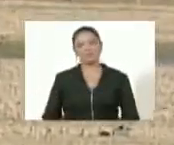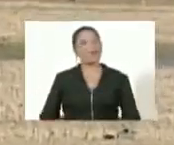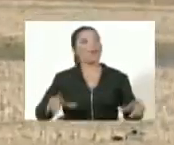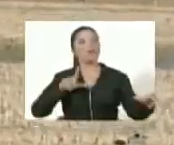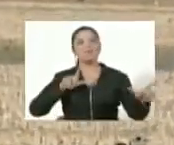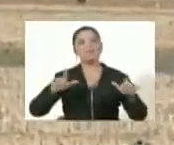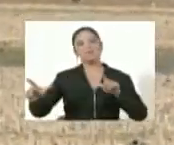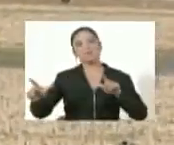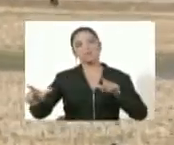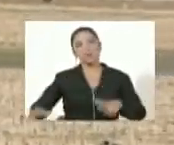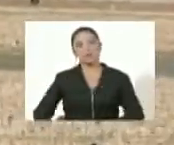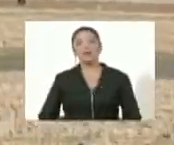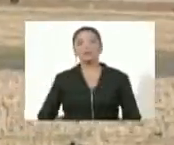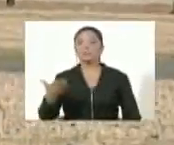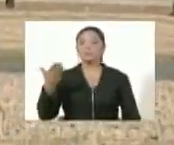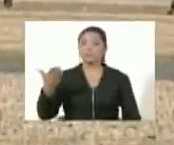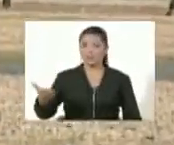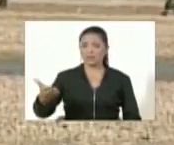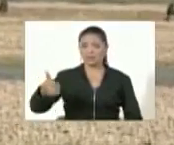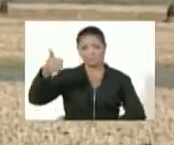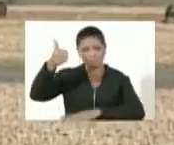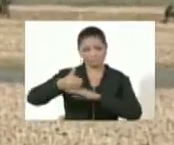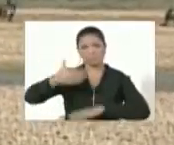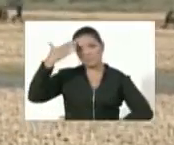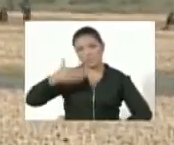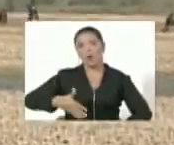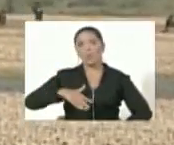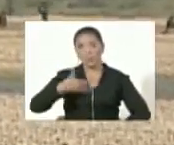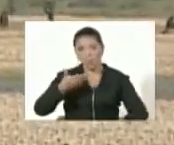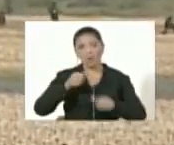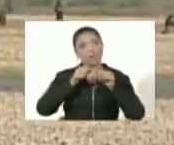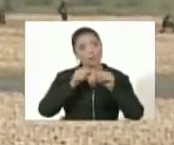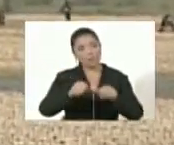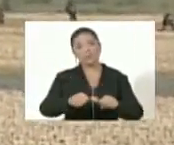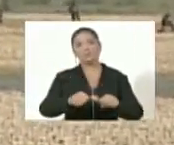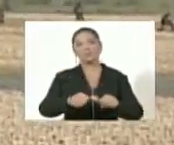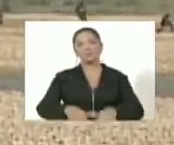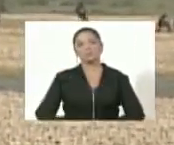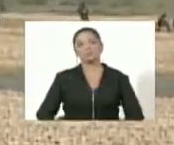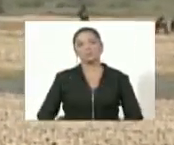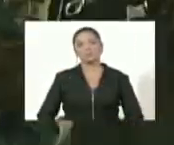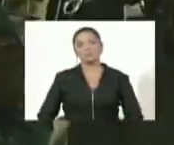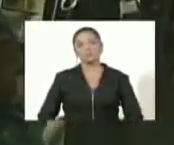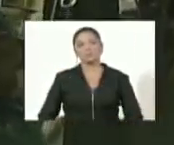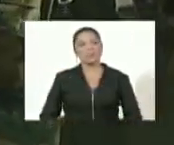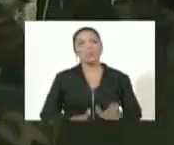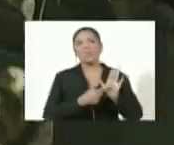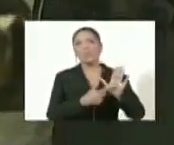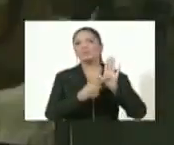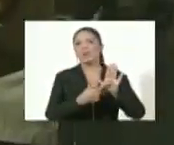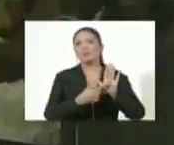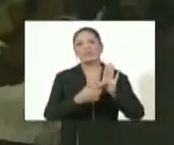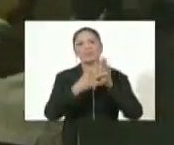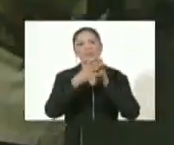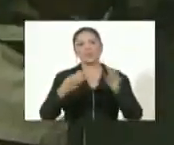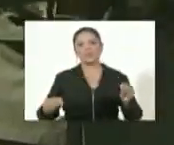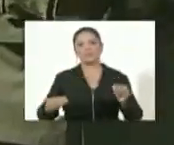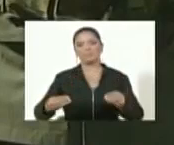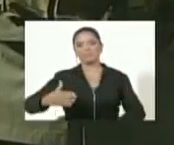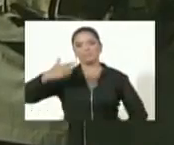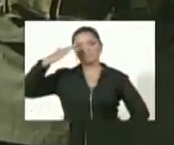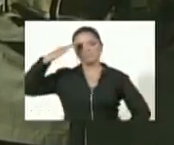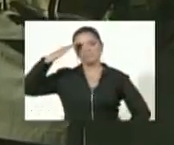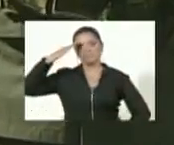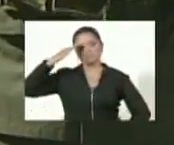estamos listos para que usted, mi comandante en jefe, pueda continuar con todas estas demostraciones. A sus órdenes